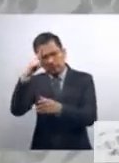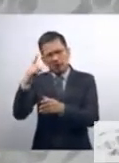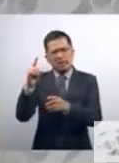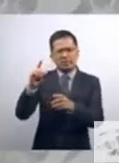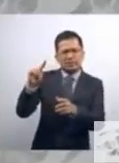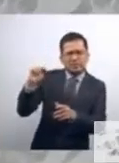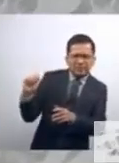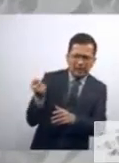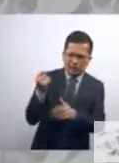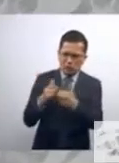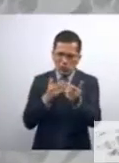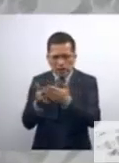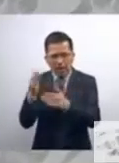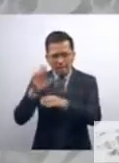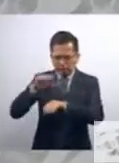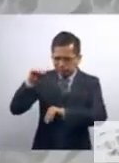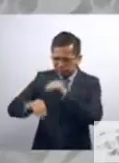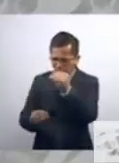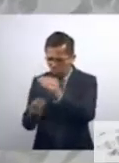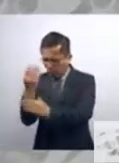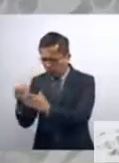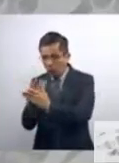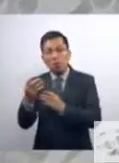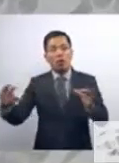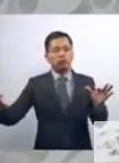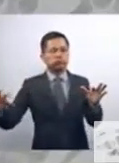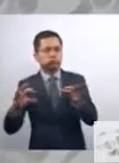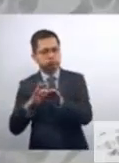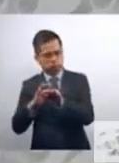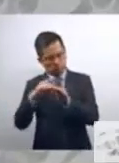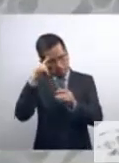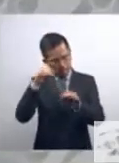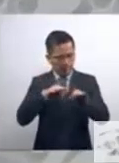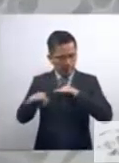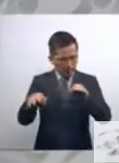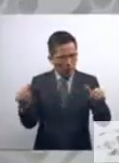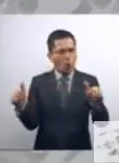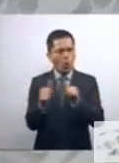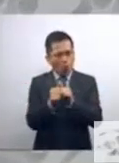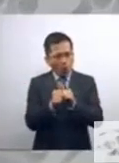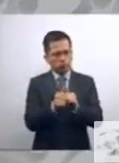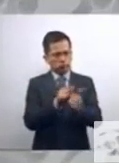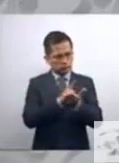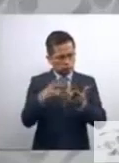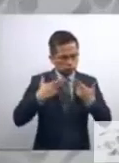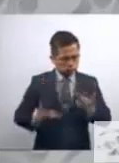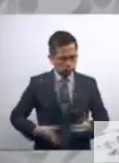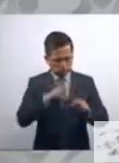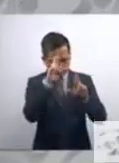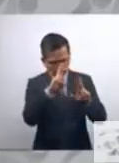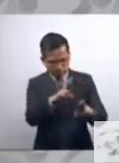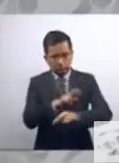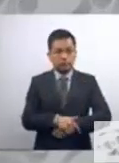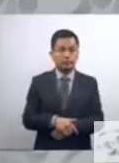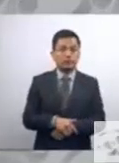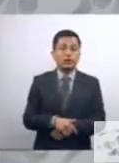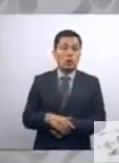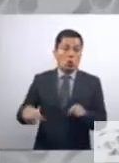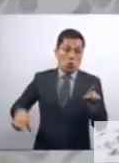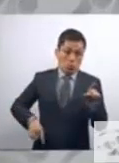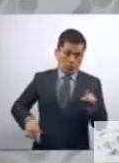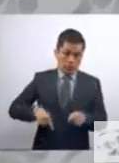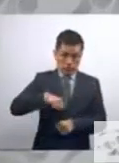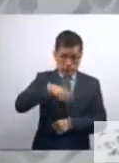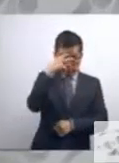e Innovación para incorporar su perspectiva en la temática. Es importante resaltar que es deber del Estado mexicano,